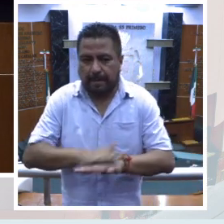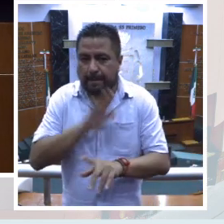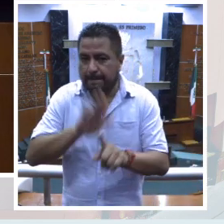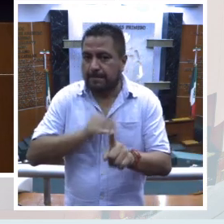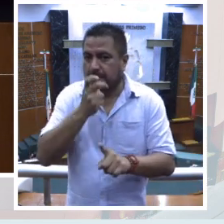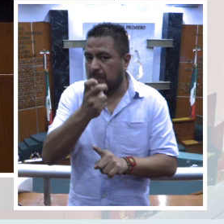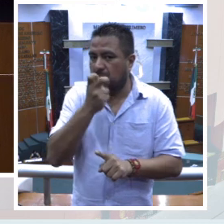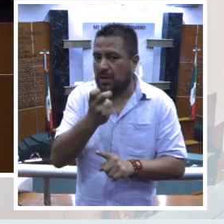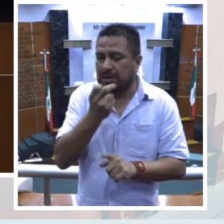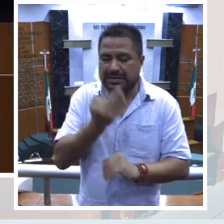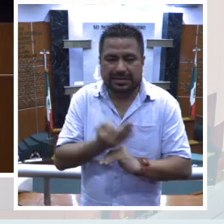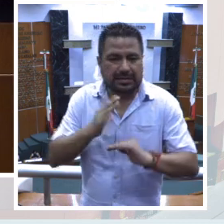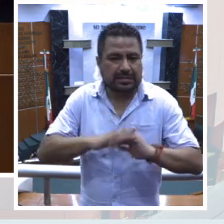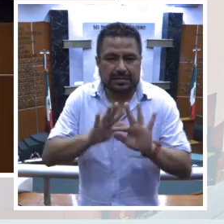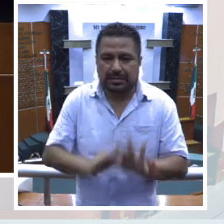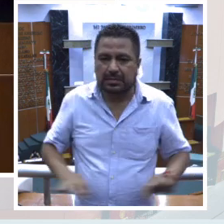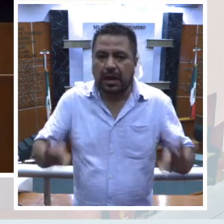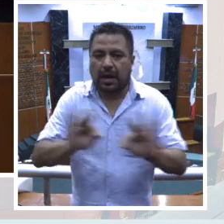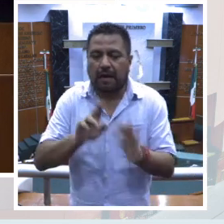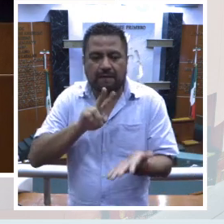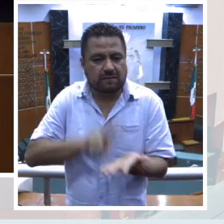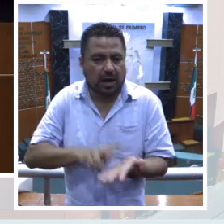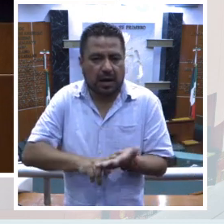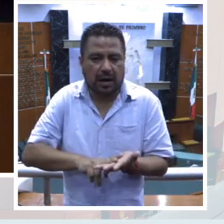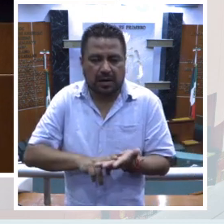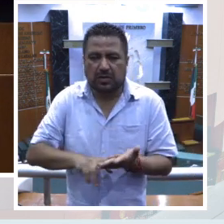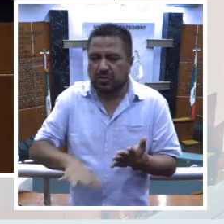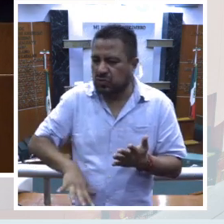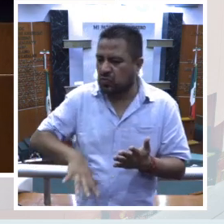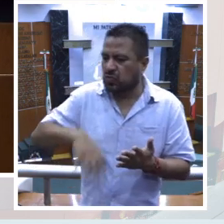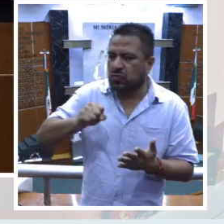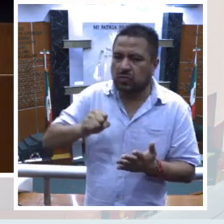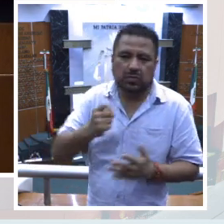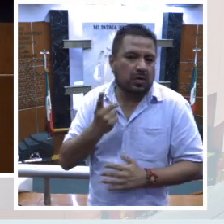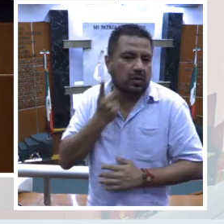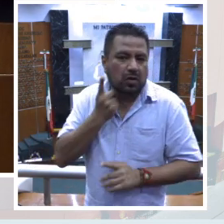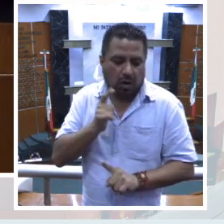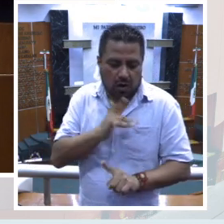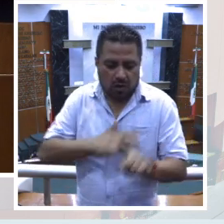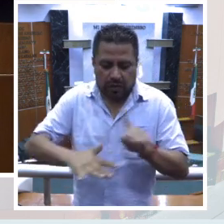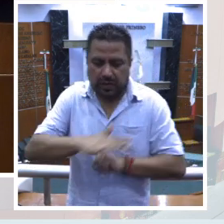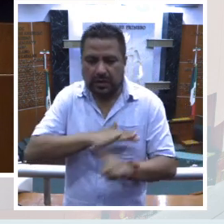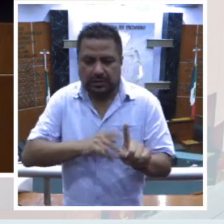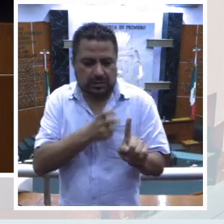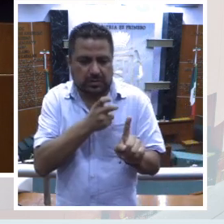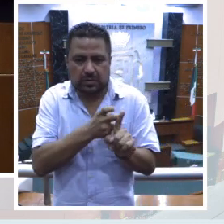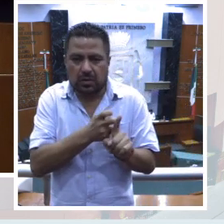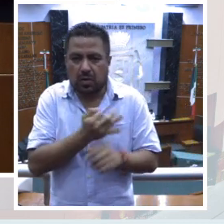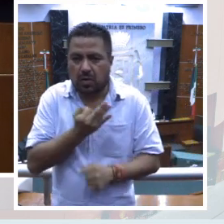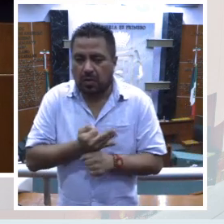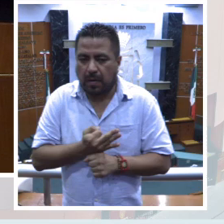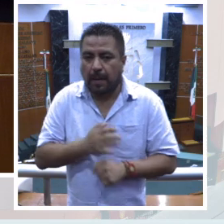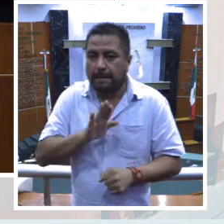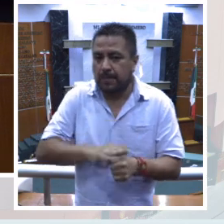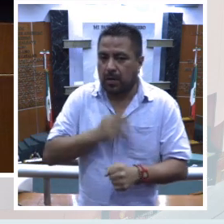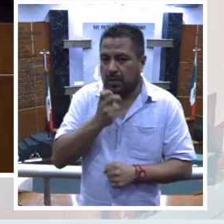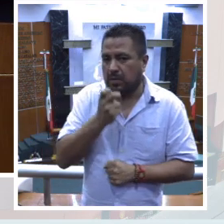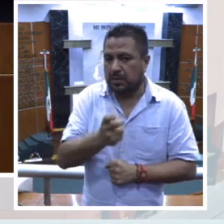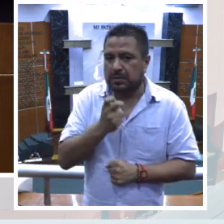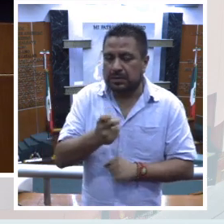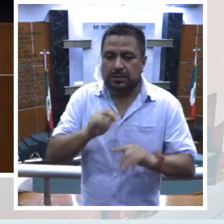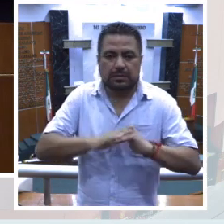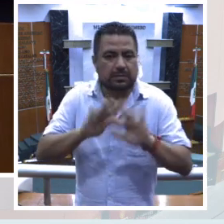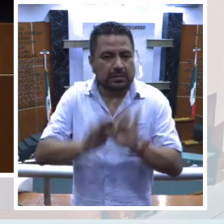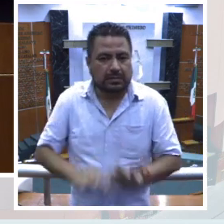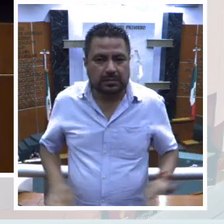eso es importante evaluar el desempeño de los diputados en este contexto por eso es